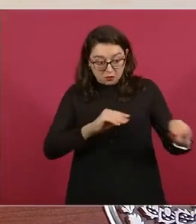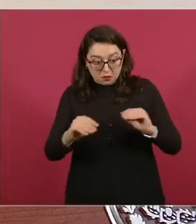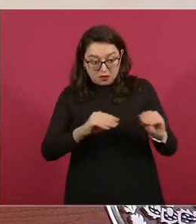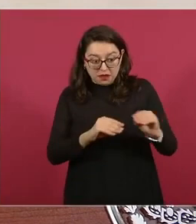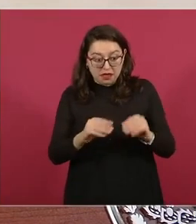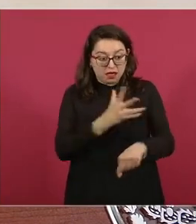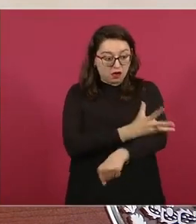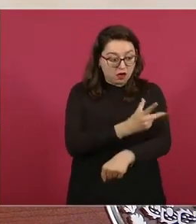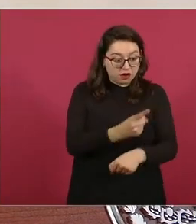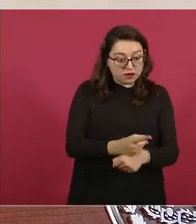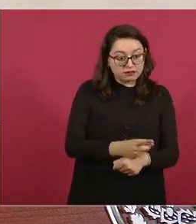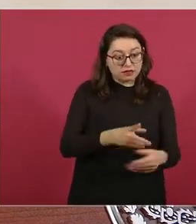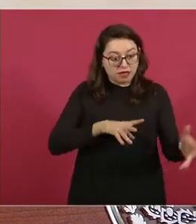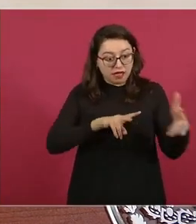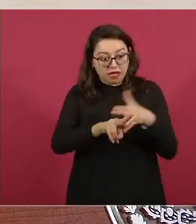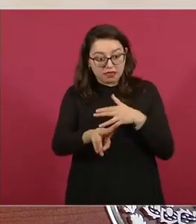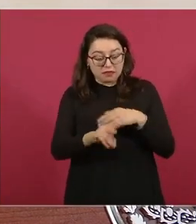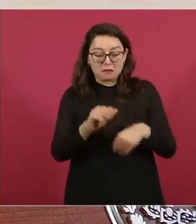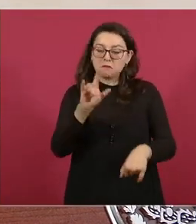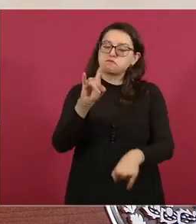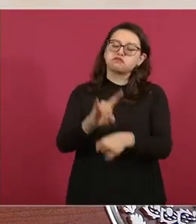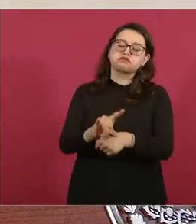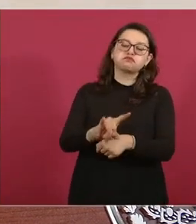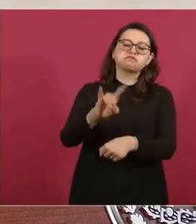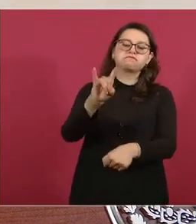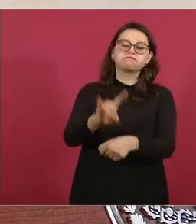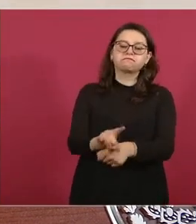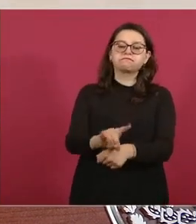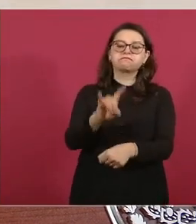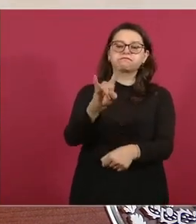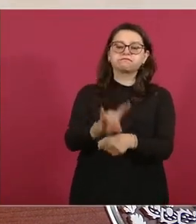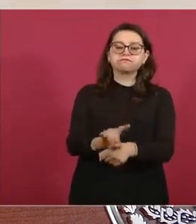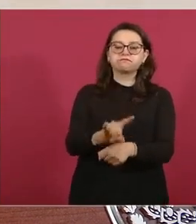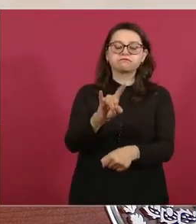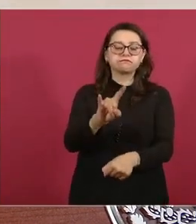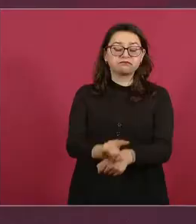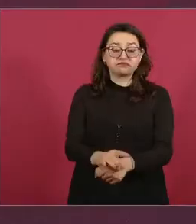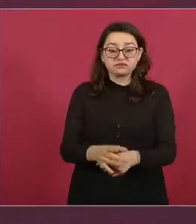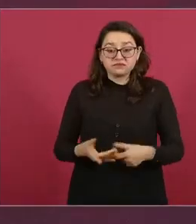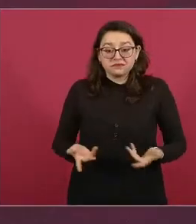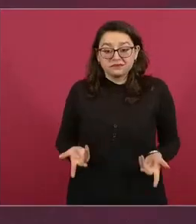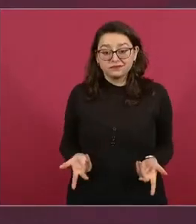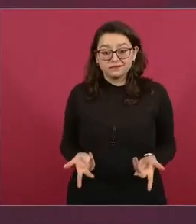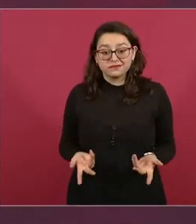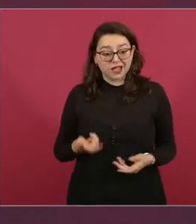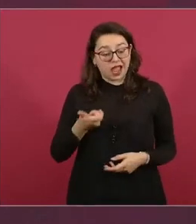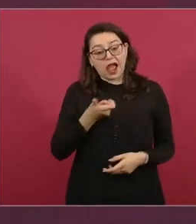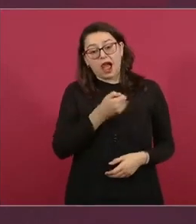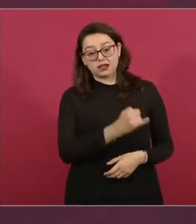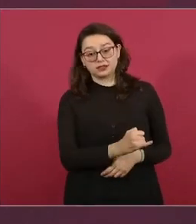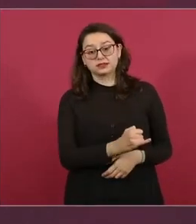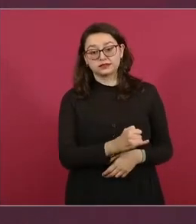hay honestidad, hay transparencia, mientras saqueaban